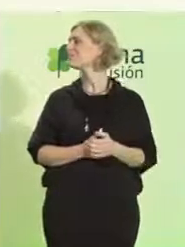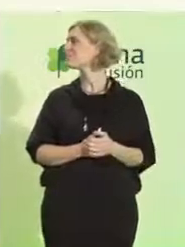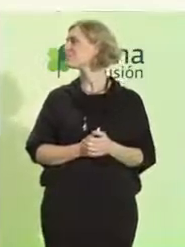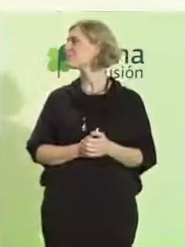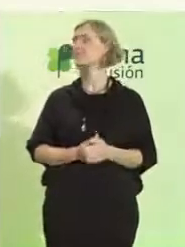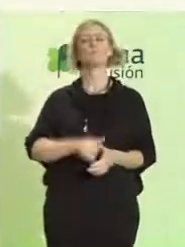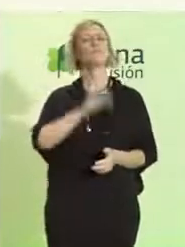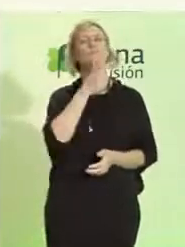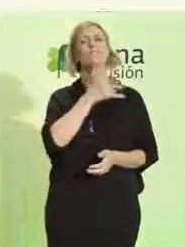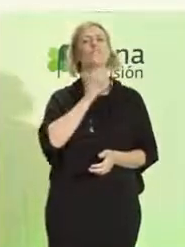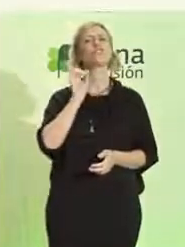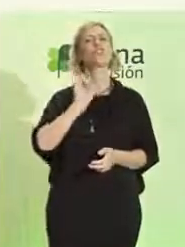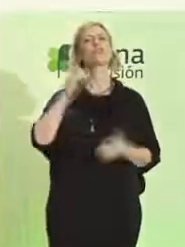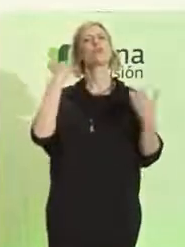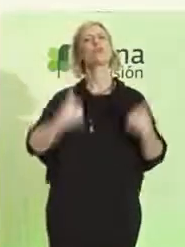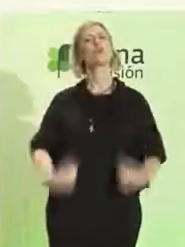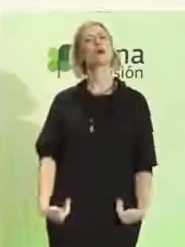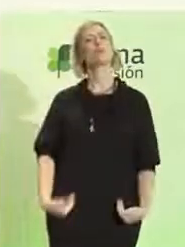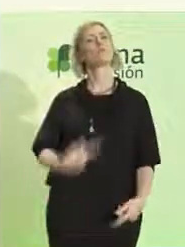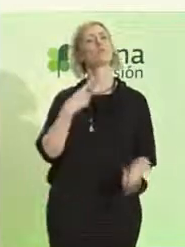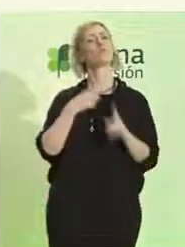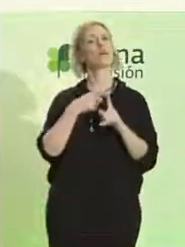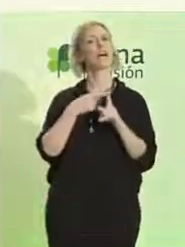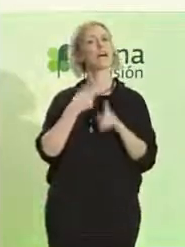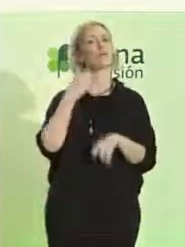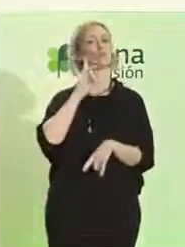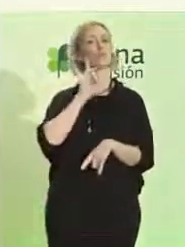Ahora solo vale usar el cuerpo y vamos a hacer un sonido feo.